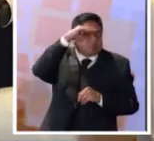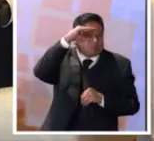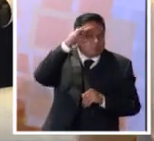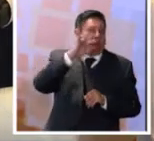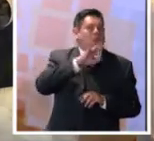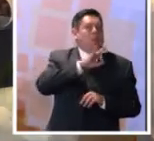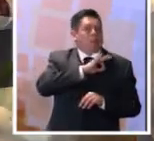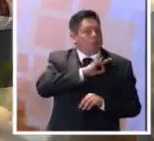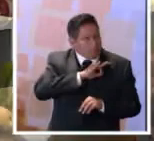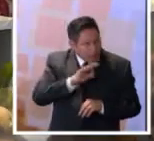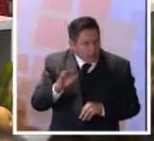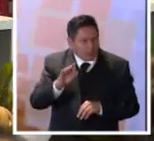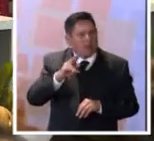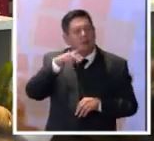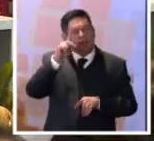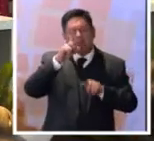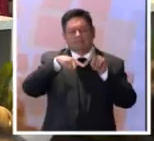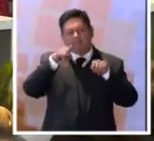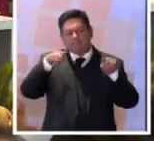Sí.